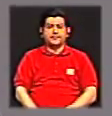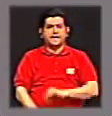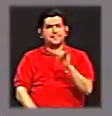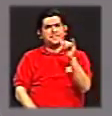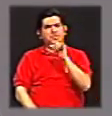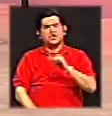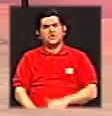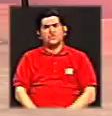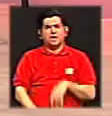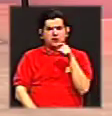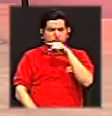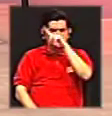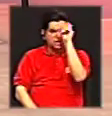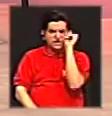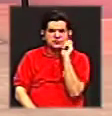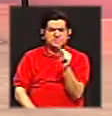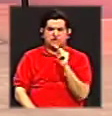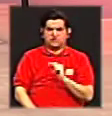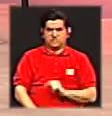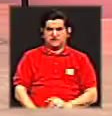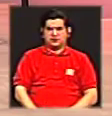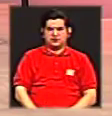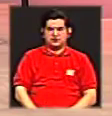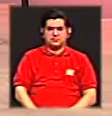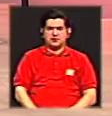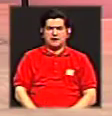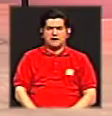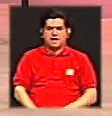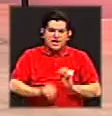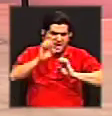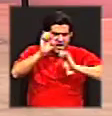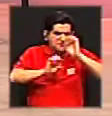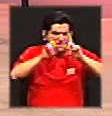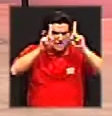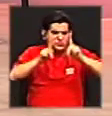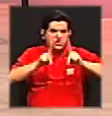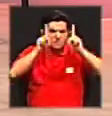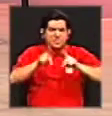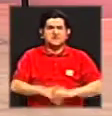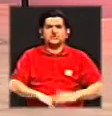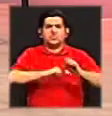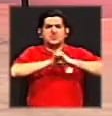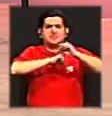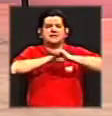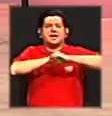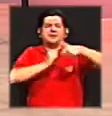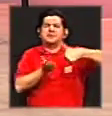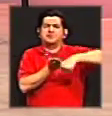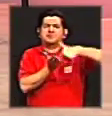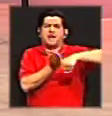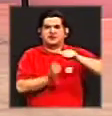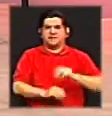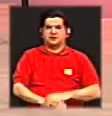También ustedes hicieron la consulta acerca de la valoración que la gente hace de las campañas electorales.